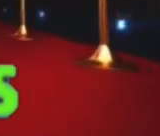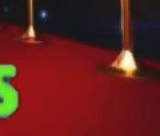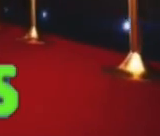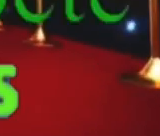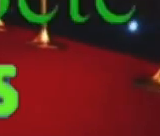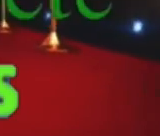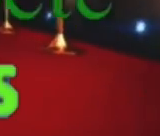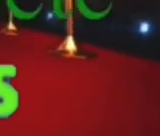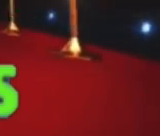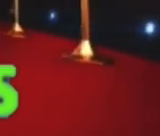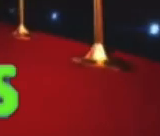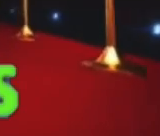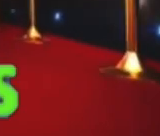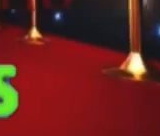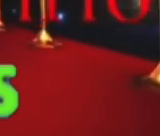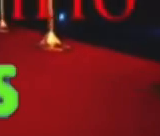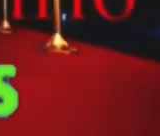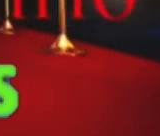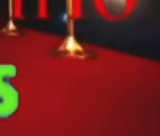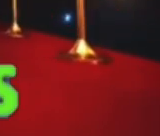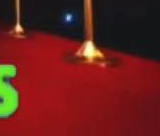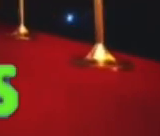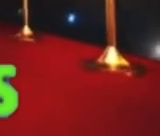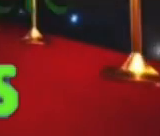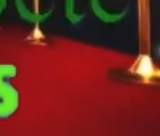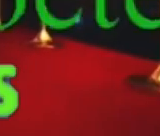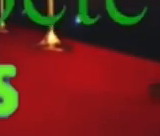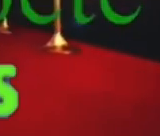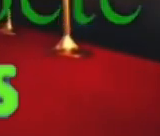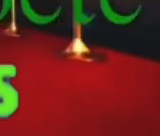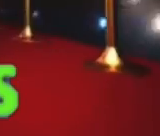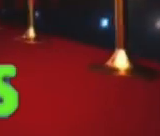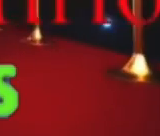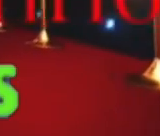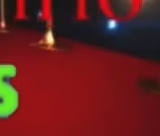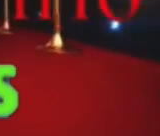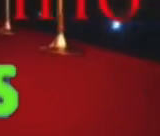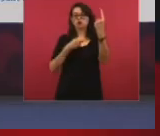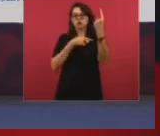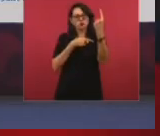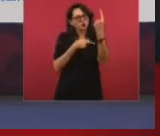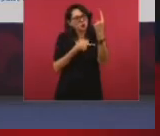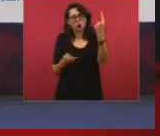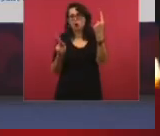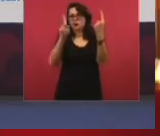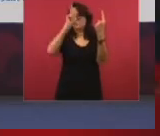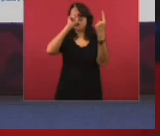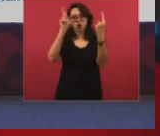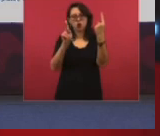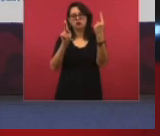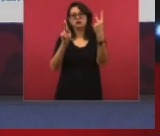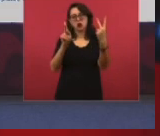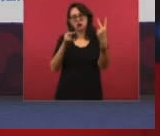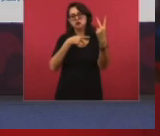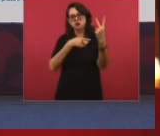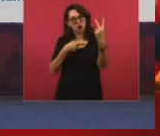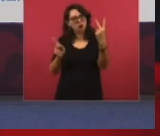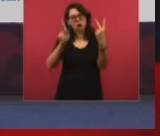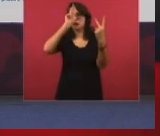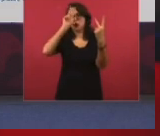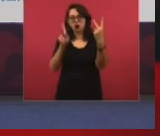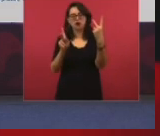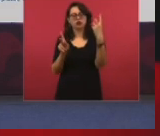por familia de 1,100 pesos, 1,100 pesos por semana. ¿Qué vas a hacer con 1,100 pesos por semana, amigos? Si